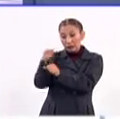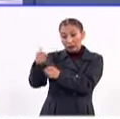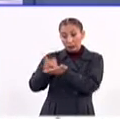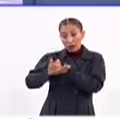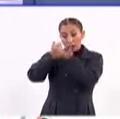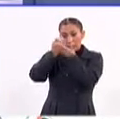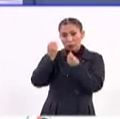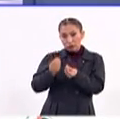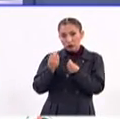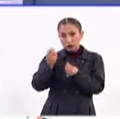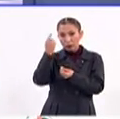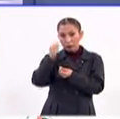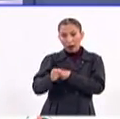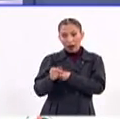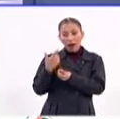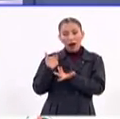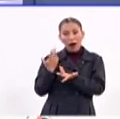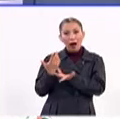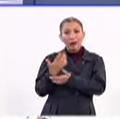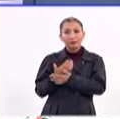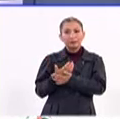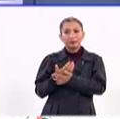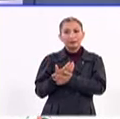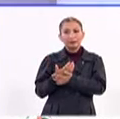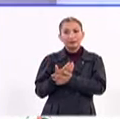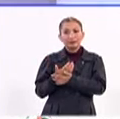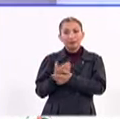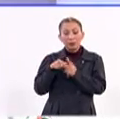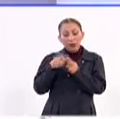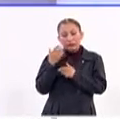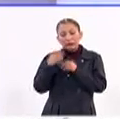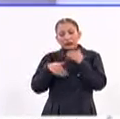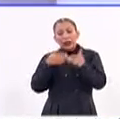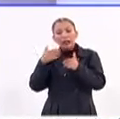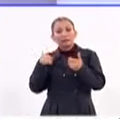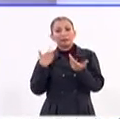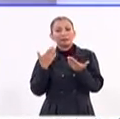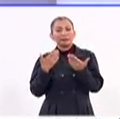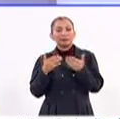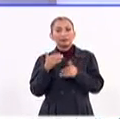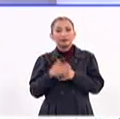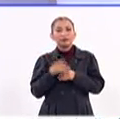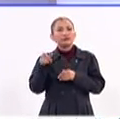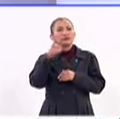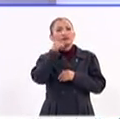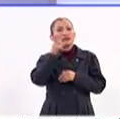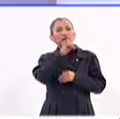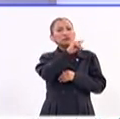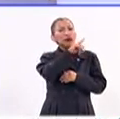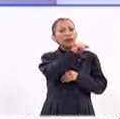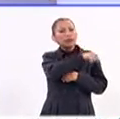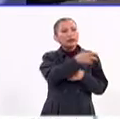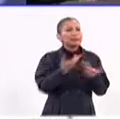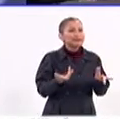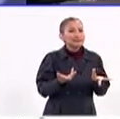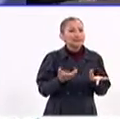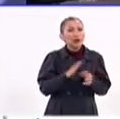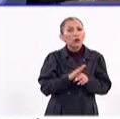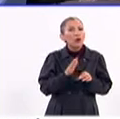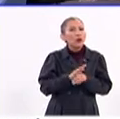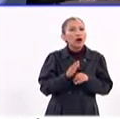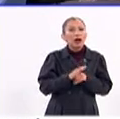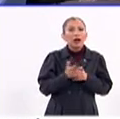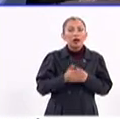ayudó mucho a surgir y a estar dentro de la... ¿Y qué te decían del Politécnico? ¿Cuáles